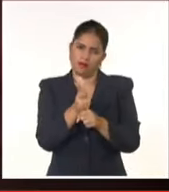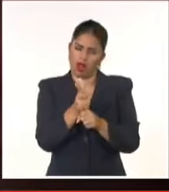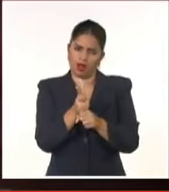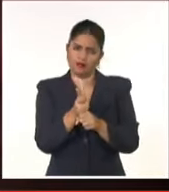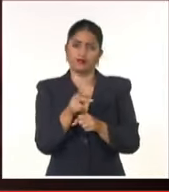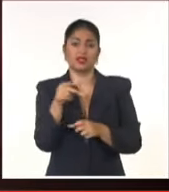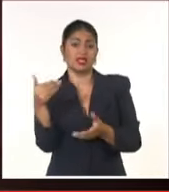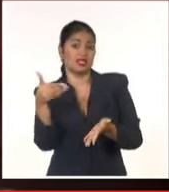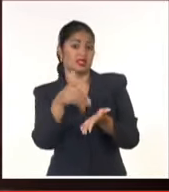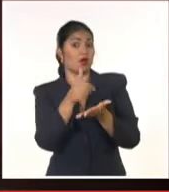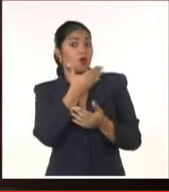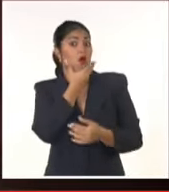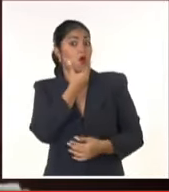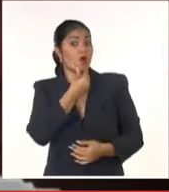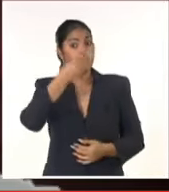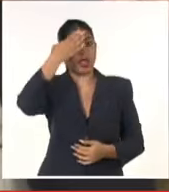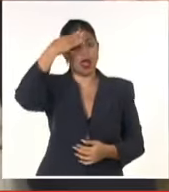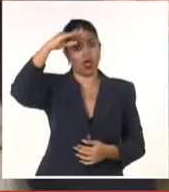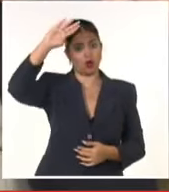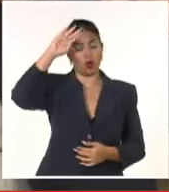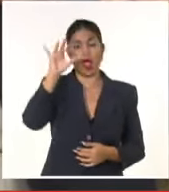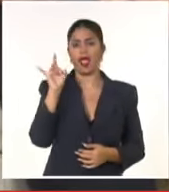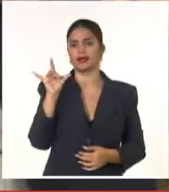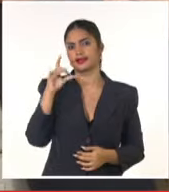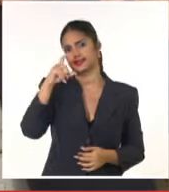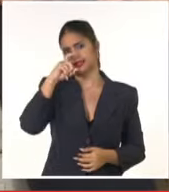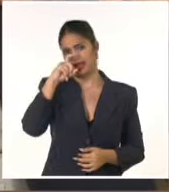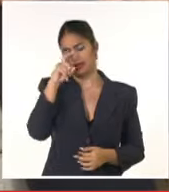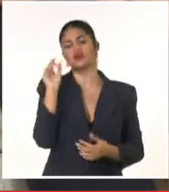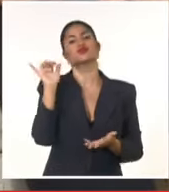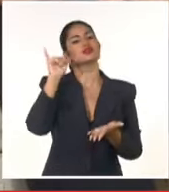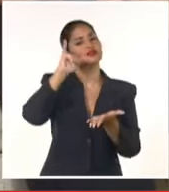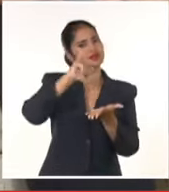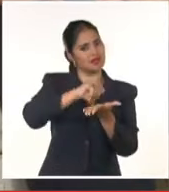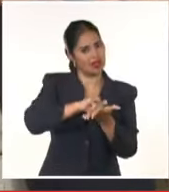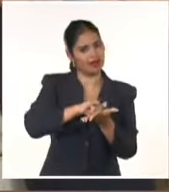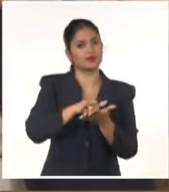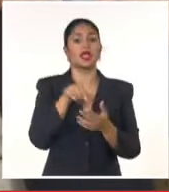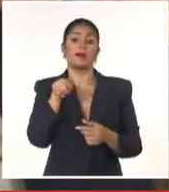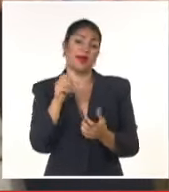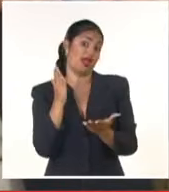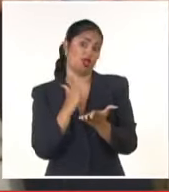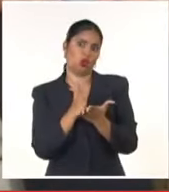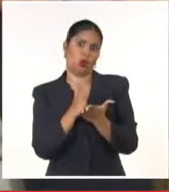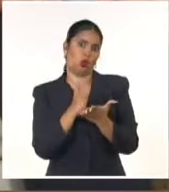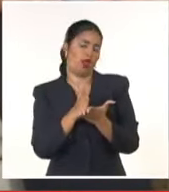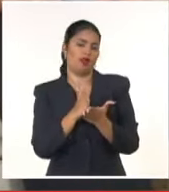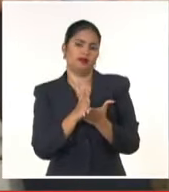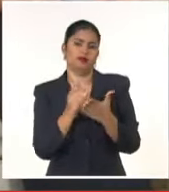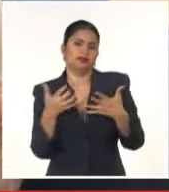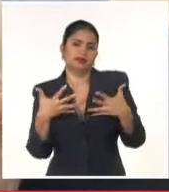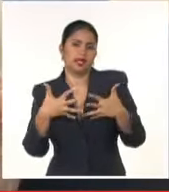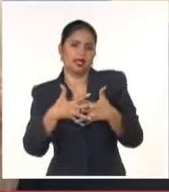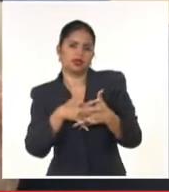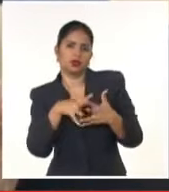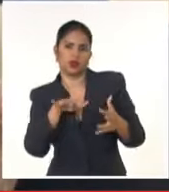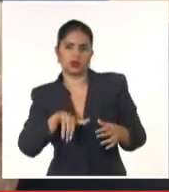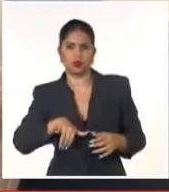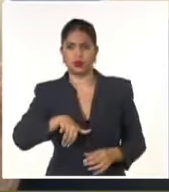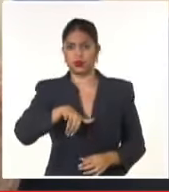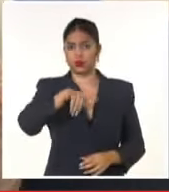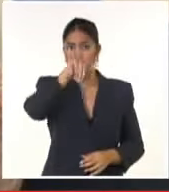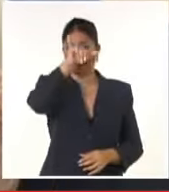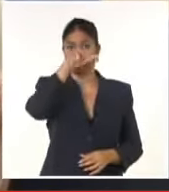a Cuba en 1949 para estudiar especialidades técnicas relacionadas con la aviación. Cuenta